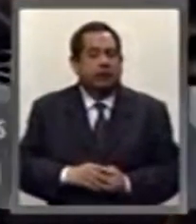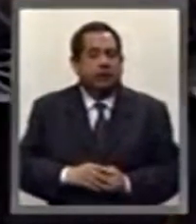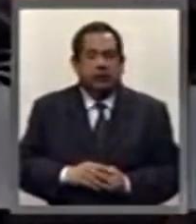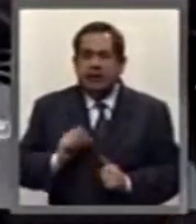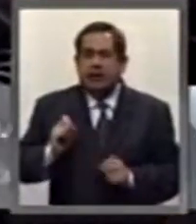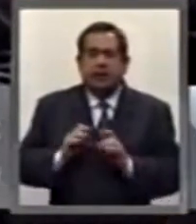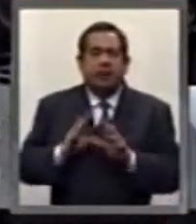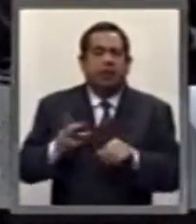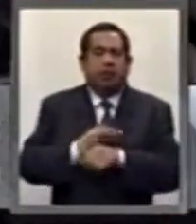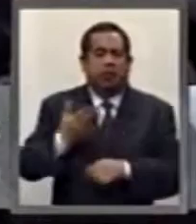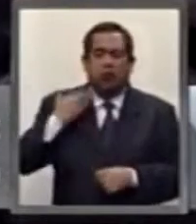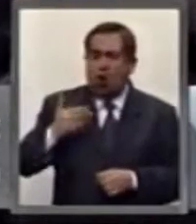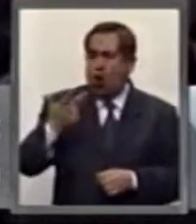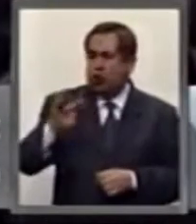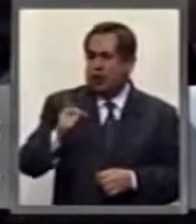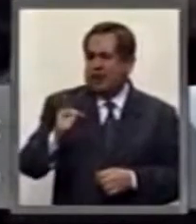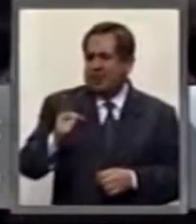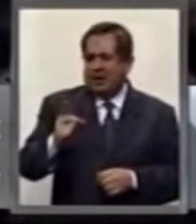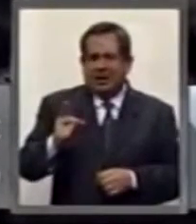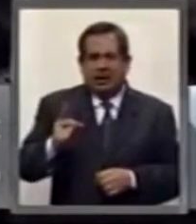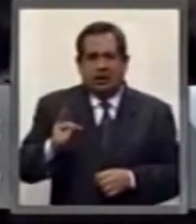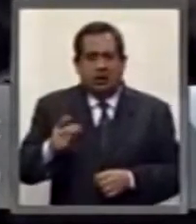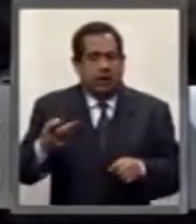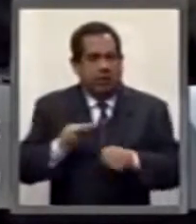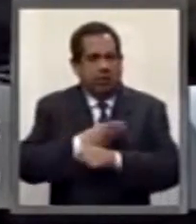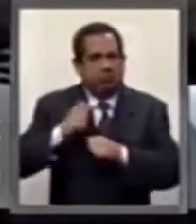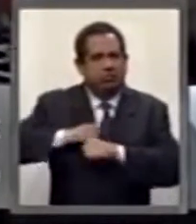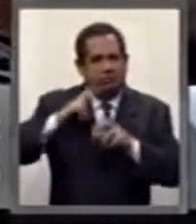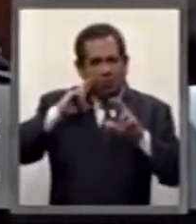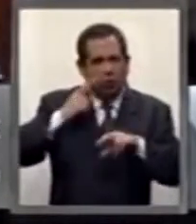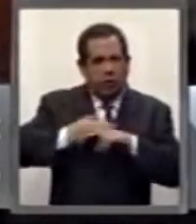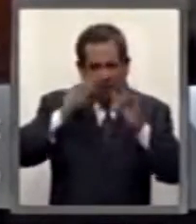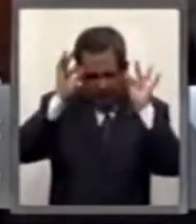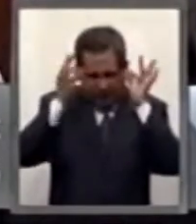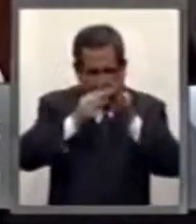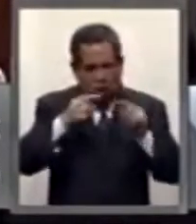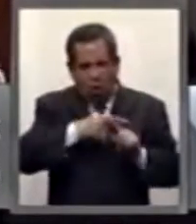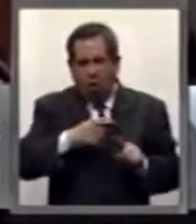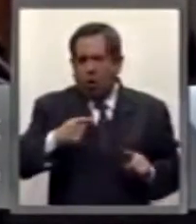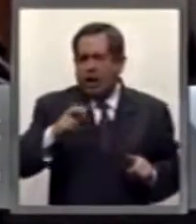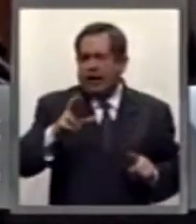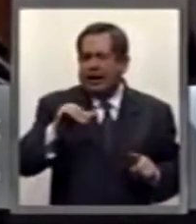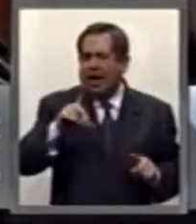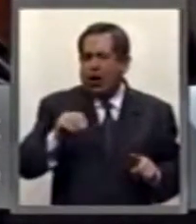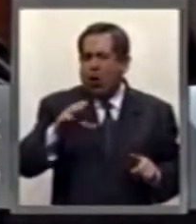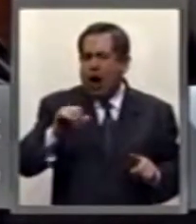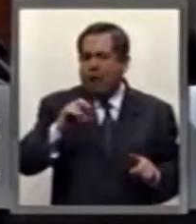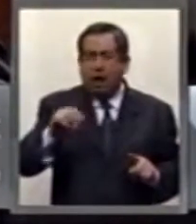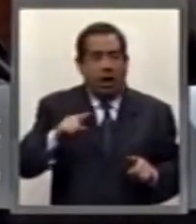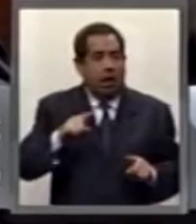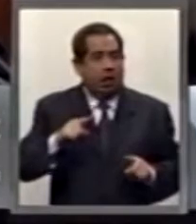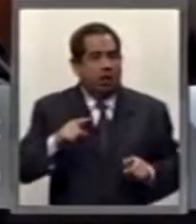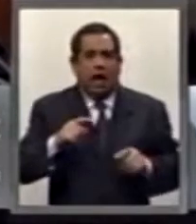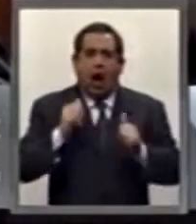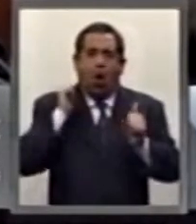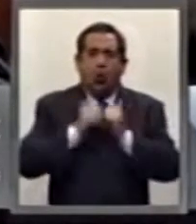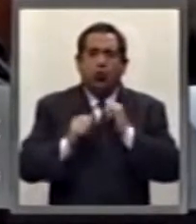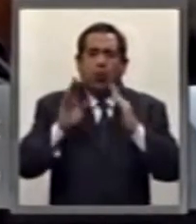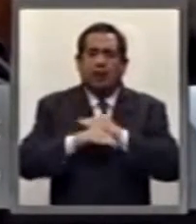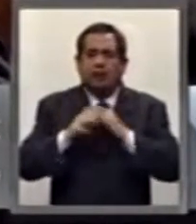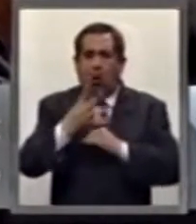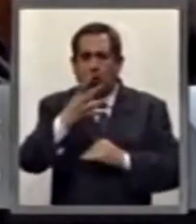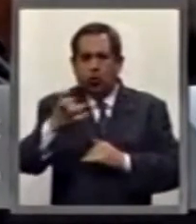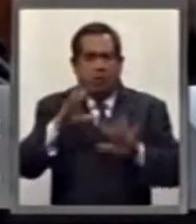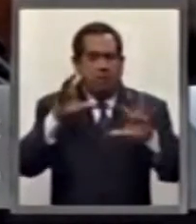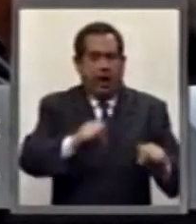hechos sucedidos el 8 de diciembre en los que tiene que ver el cónsul mexicano Ricardo Cámara Sáenz, que fue detenido en la autopista 400 de